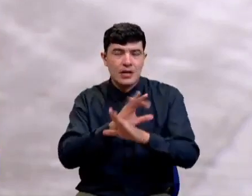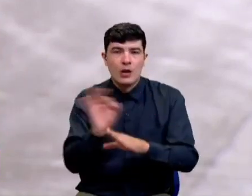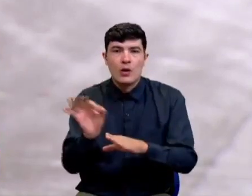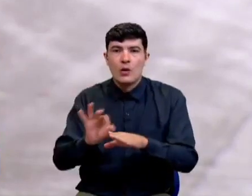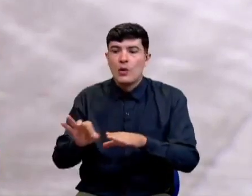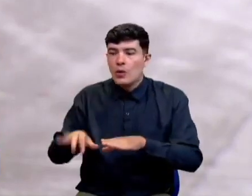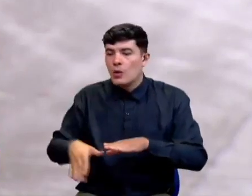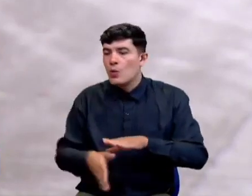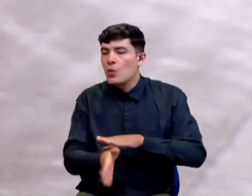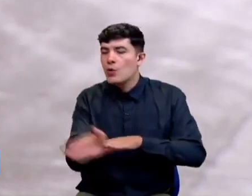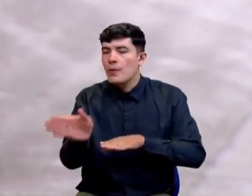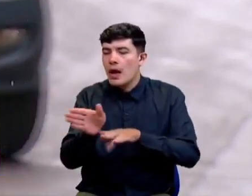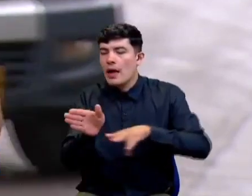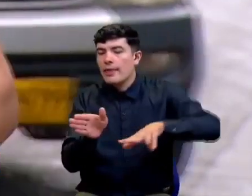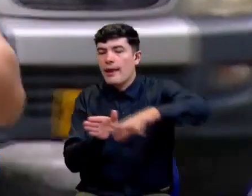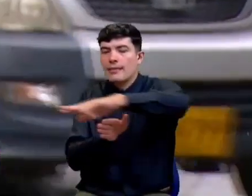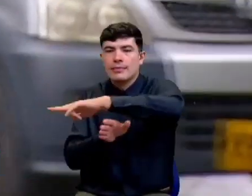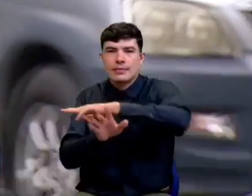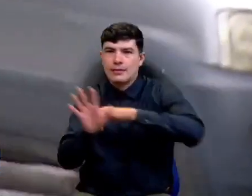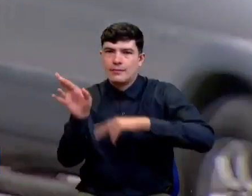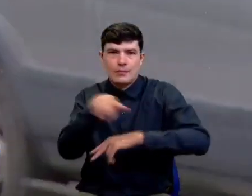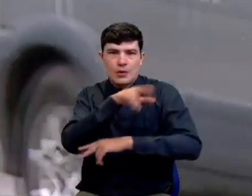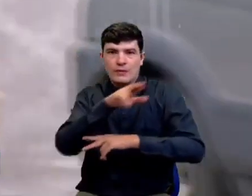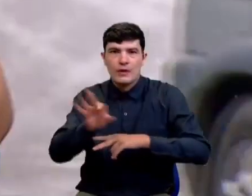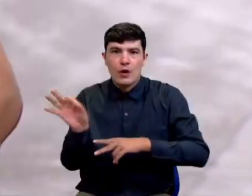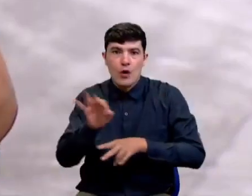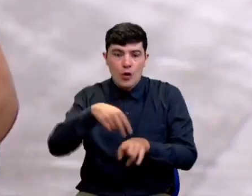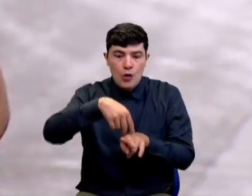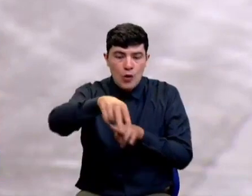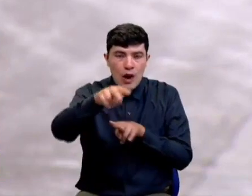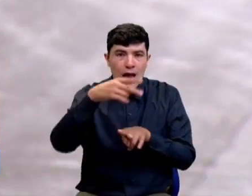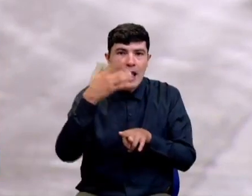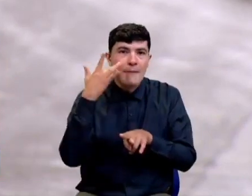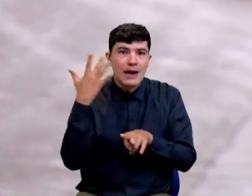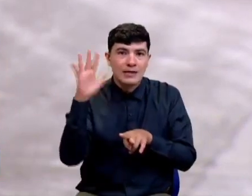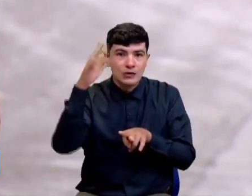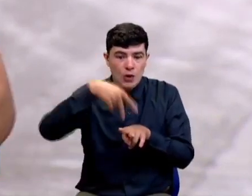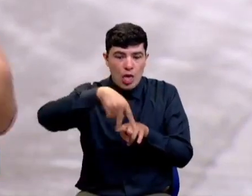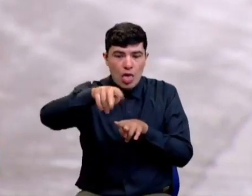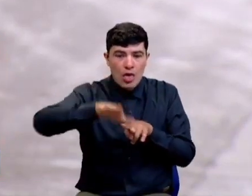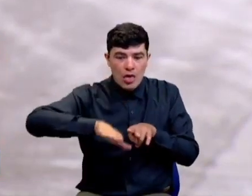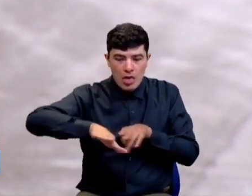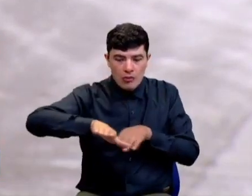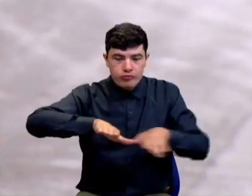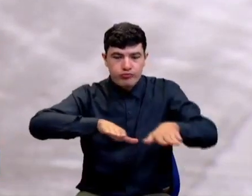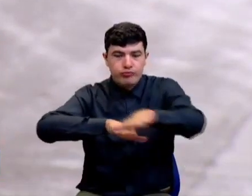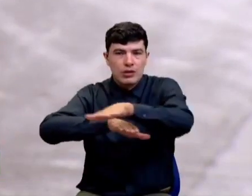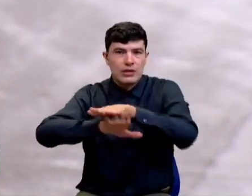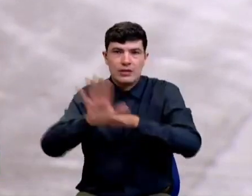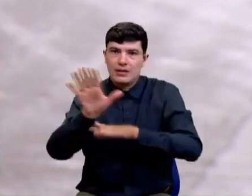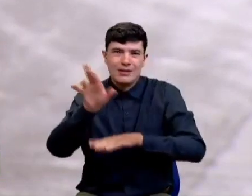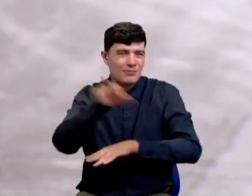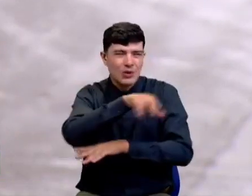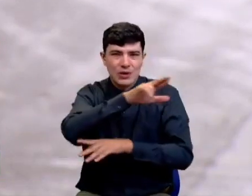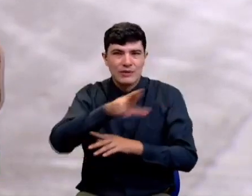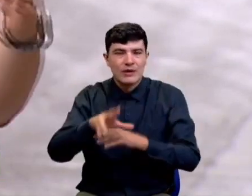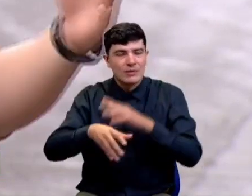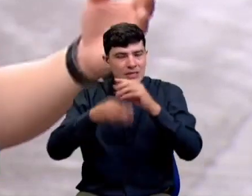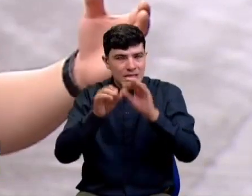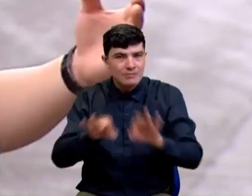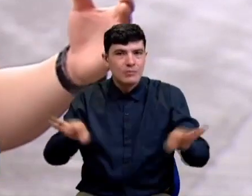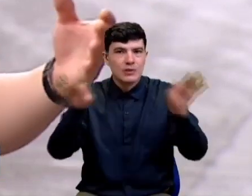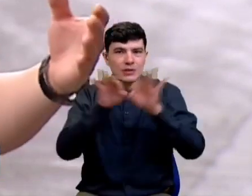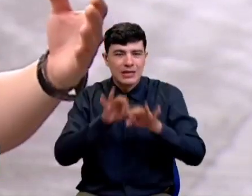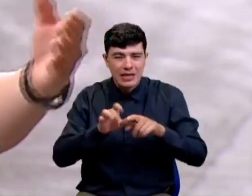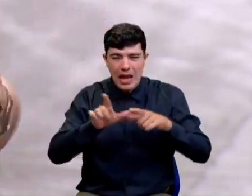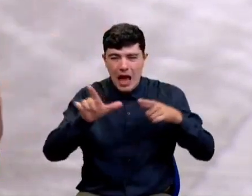línea continua. Aparte de eso, pues la solicitud que te realizan diversos sectores es que se hagan esas pausas activas cuando se realizan